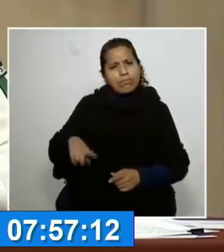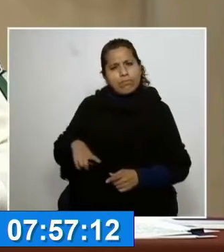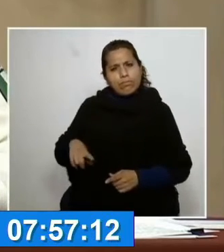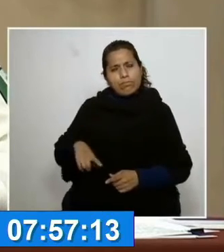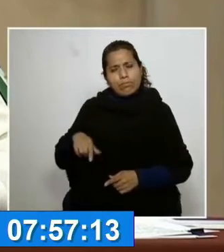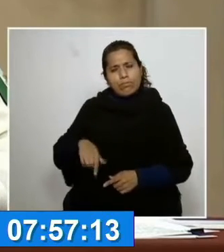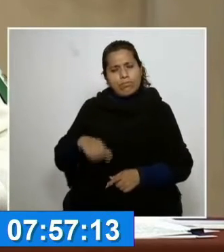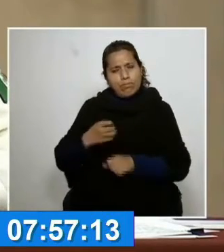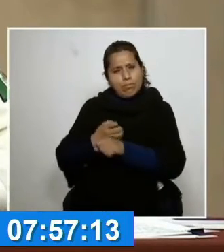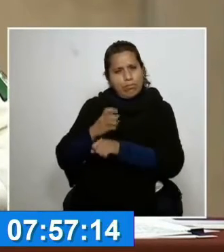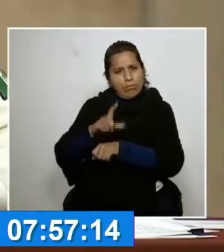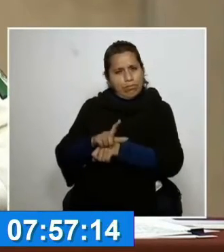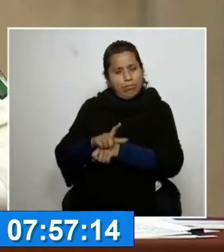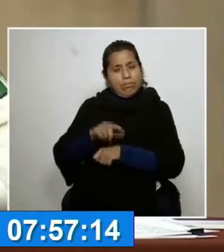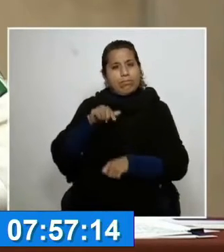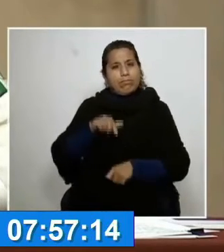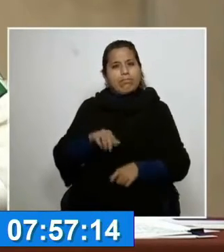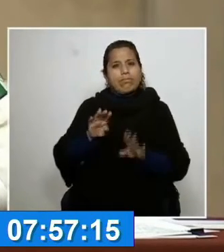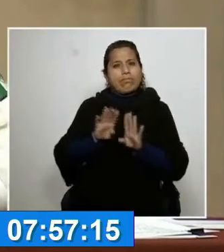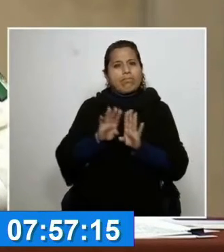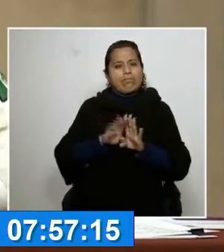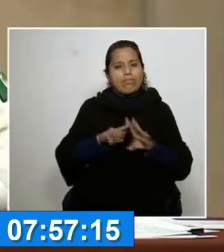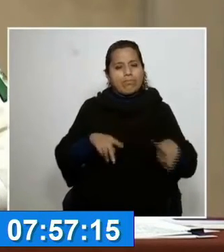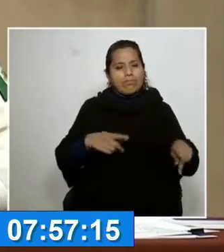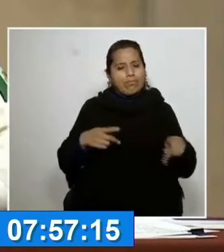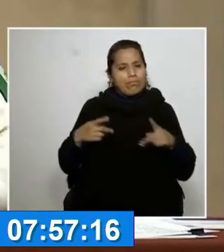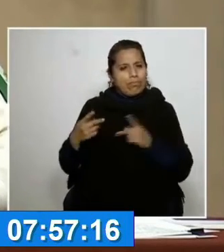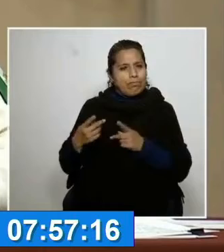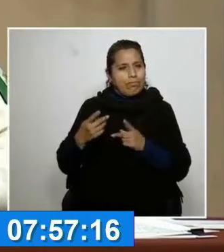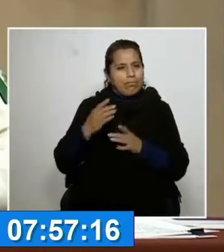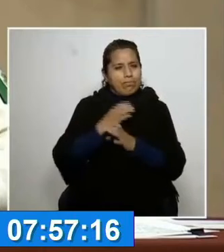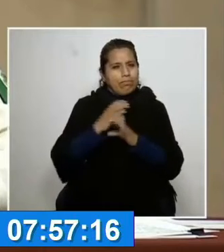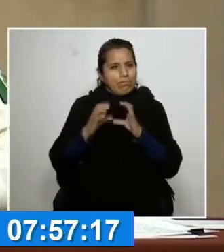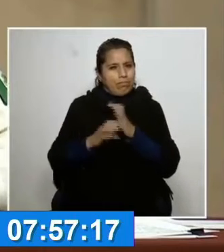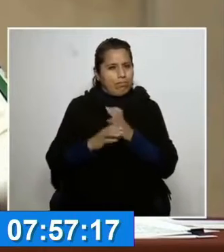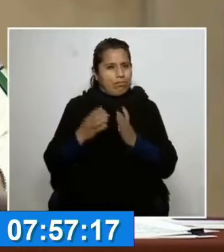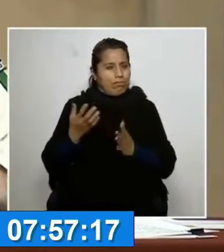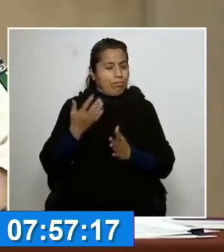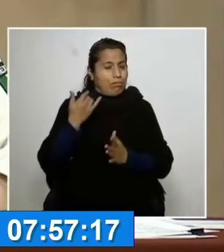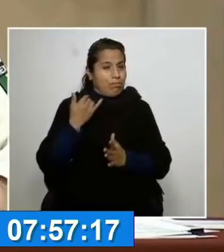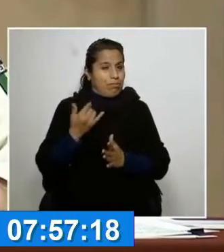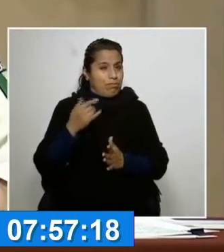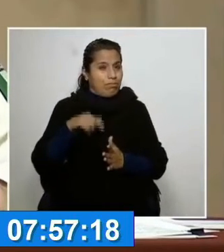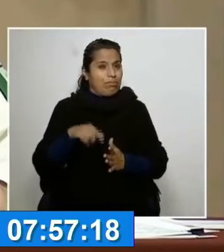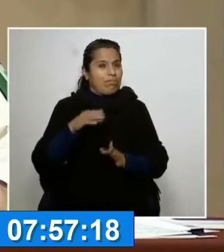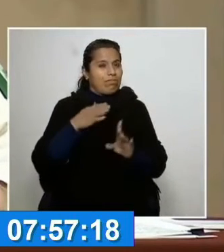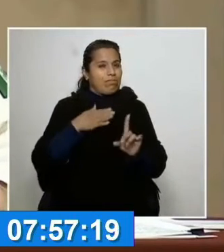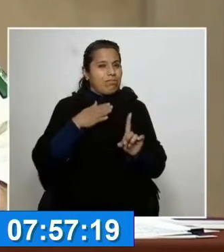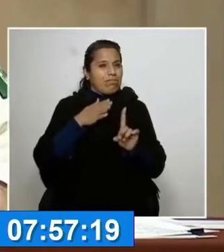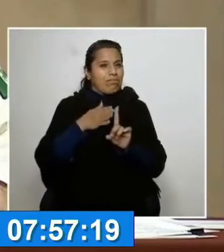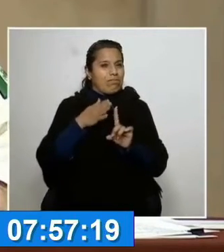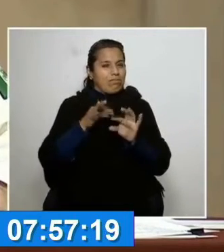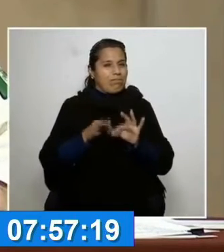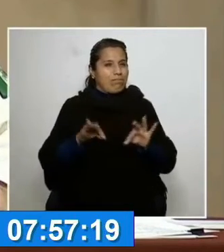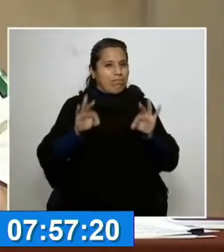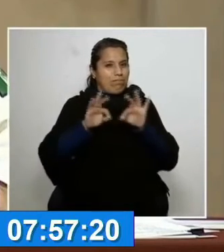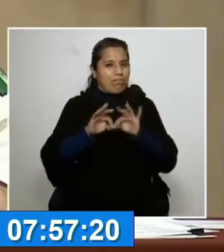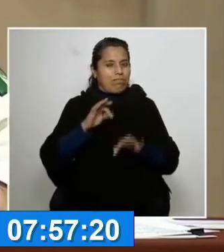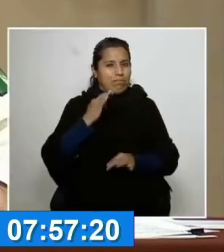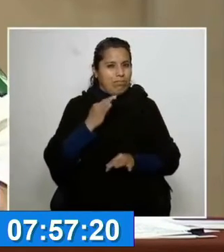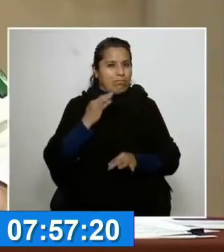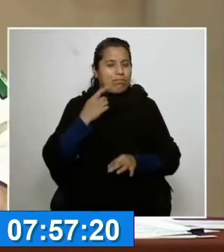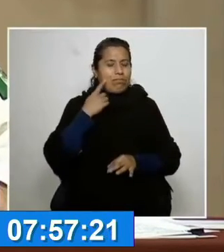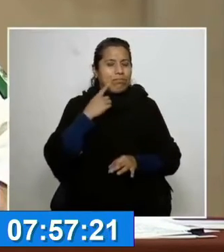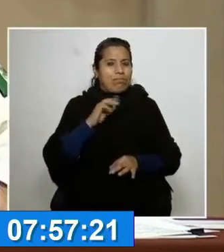en Punto México para la comercialización de sus productos. Miguel Torruco, secretario de Turismo del Gobierno Federal, destacó